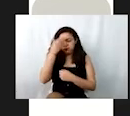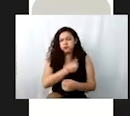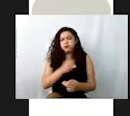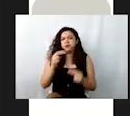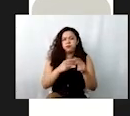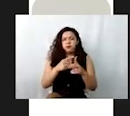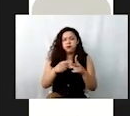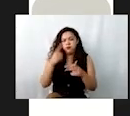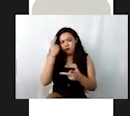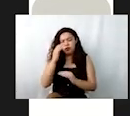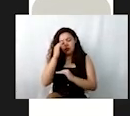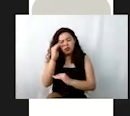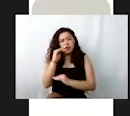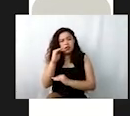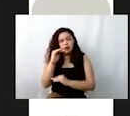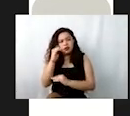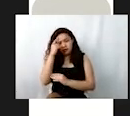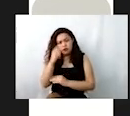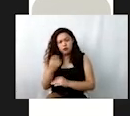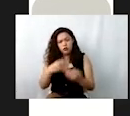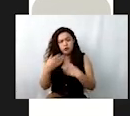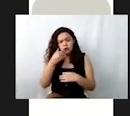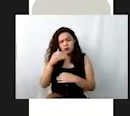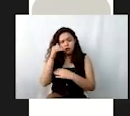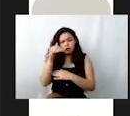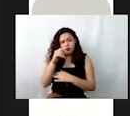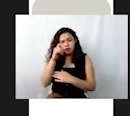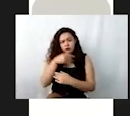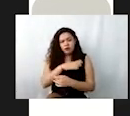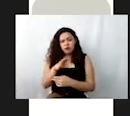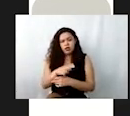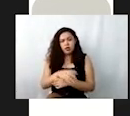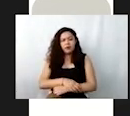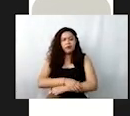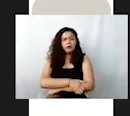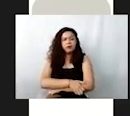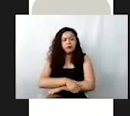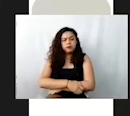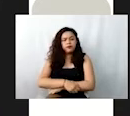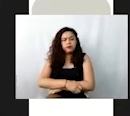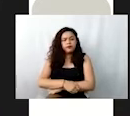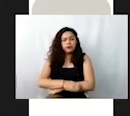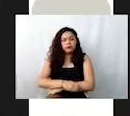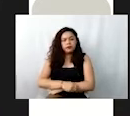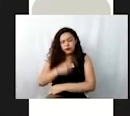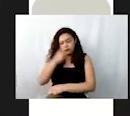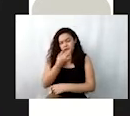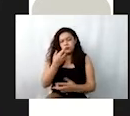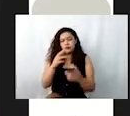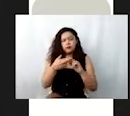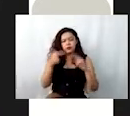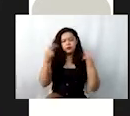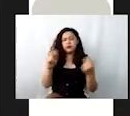limitada para poder medir adecuadamente todos esos indicadores. Entonces, con el apoyo del sistema de Naciones Unidas, el gobierno